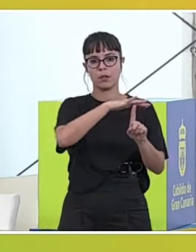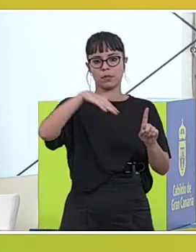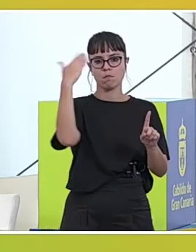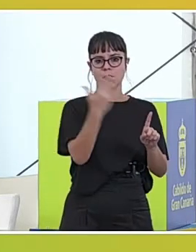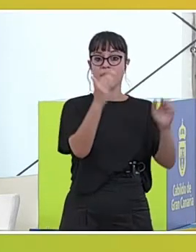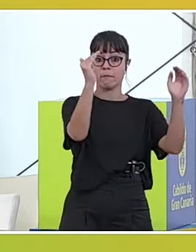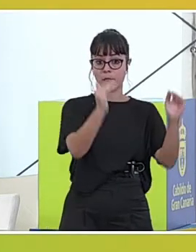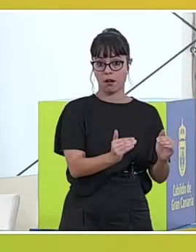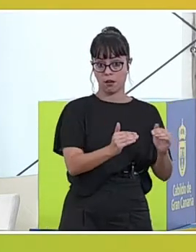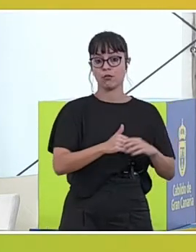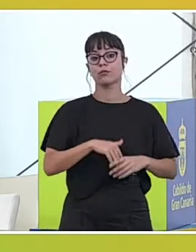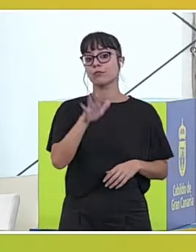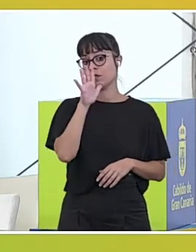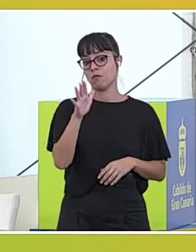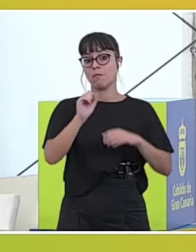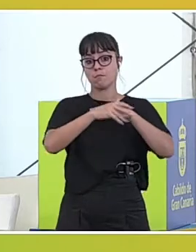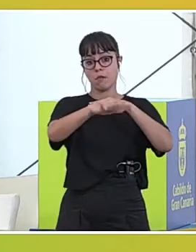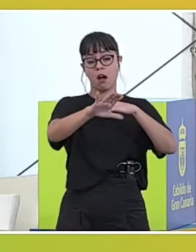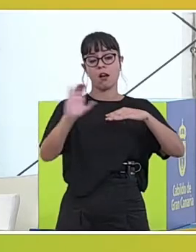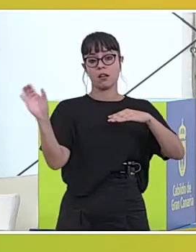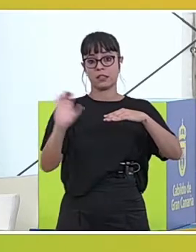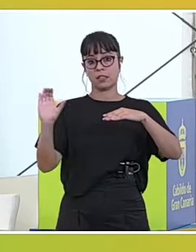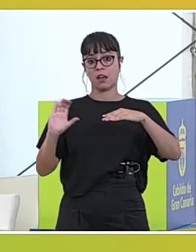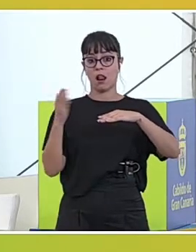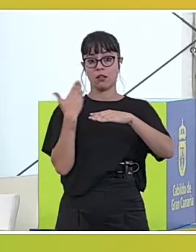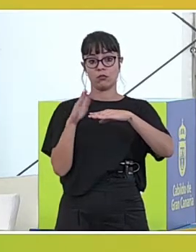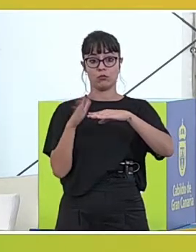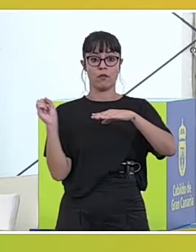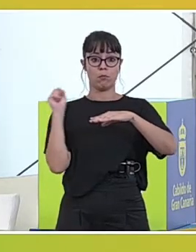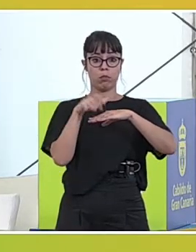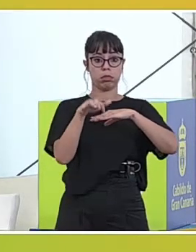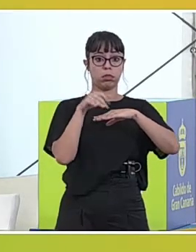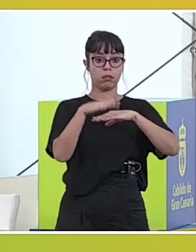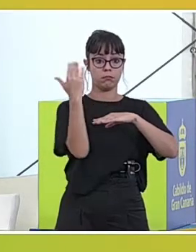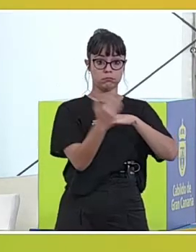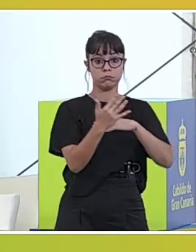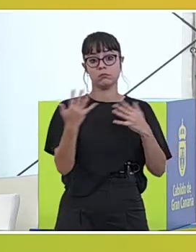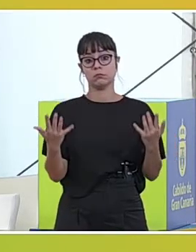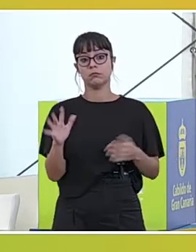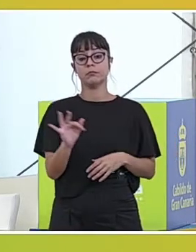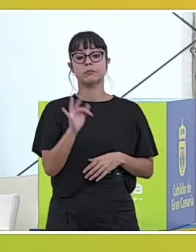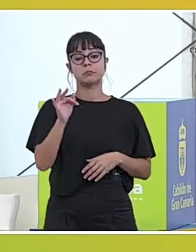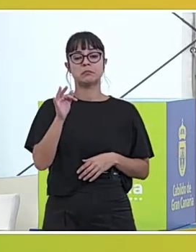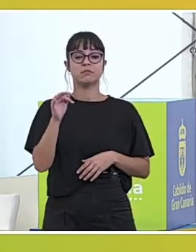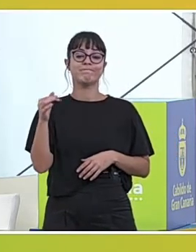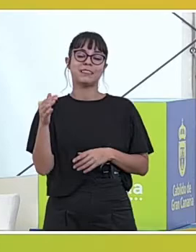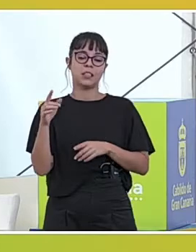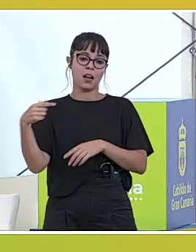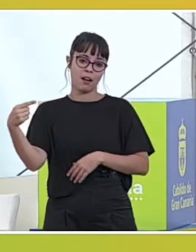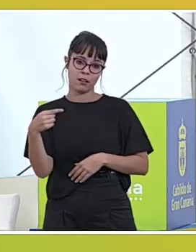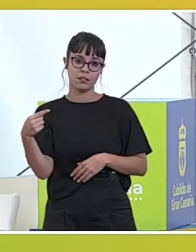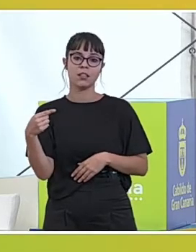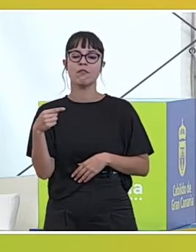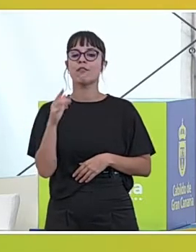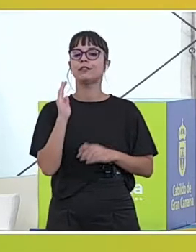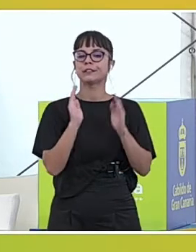que produce ese vertido de salmuera y como algunas debilidades, pues esa necesidad imperiosa de pretratamiento para que